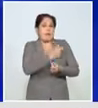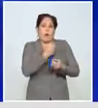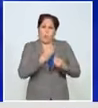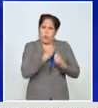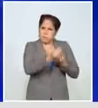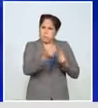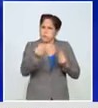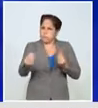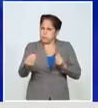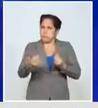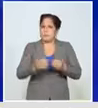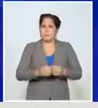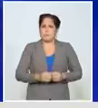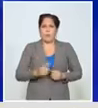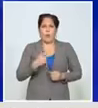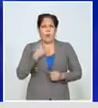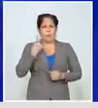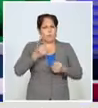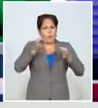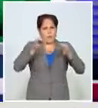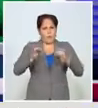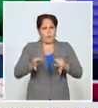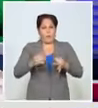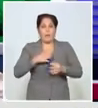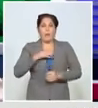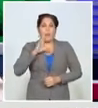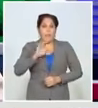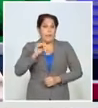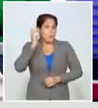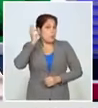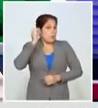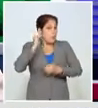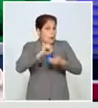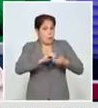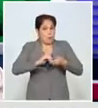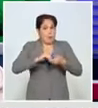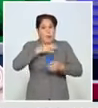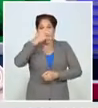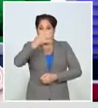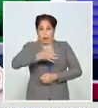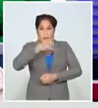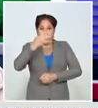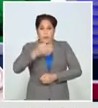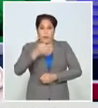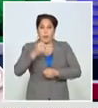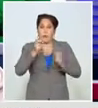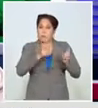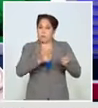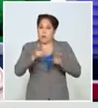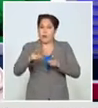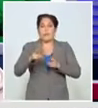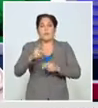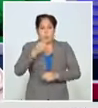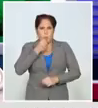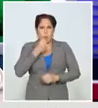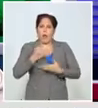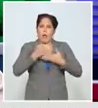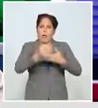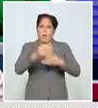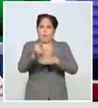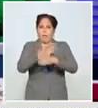y realmente, como dijo una de las compañeras, ¿no?, una luz de esperanza